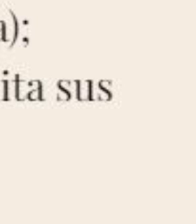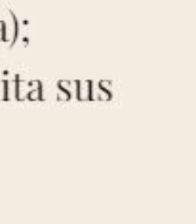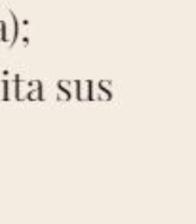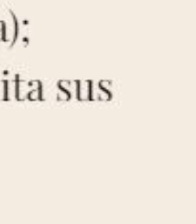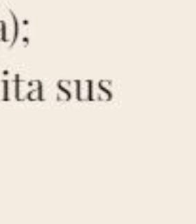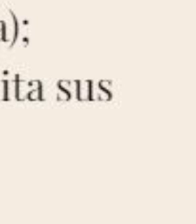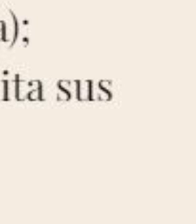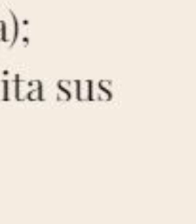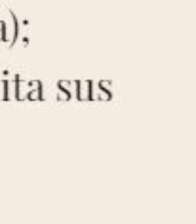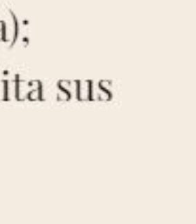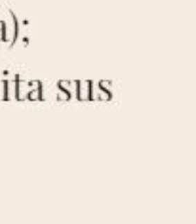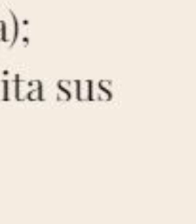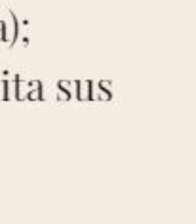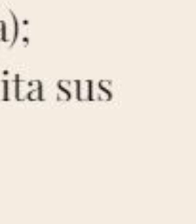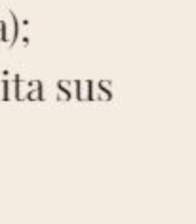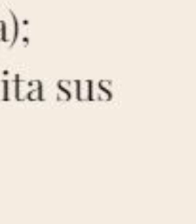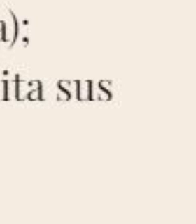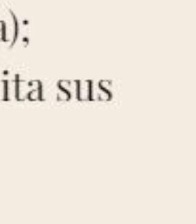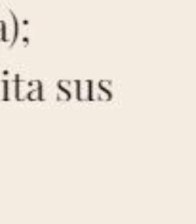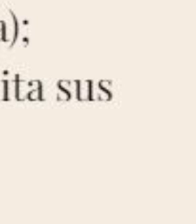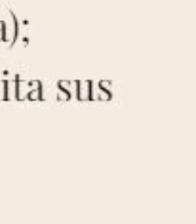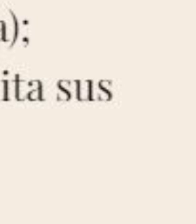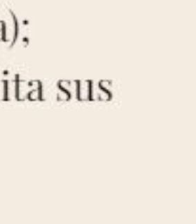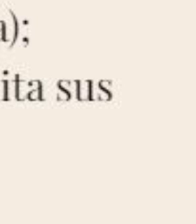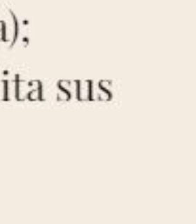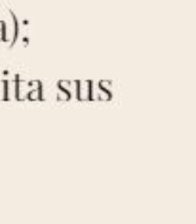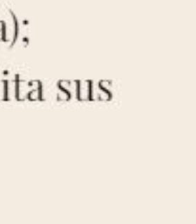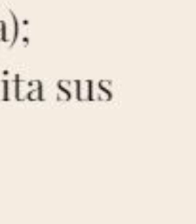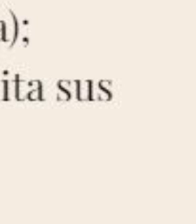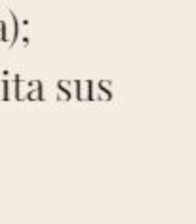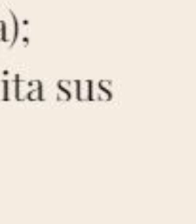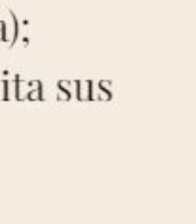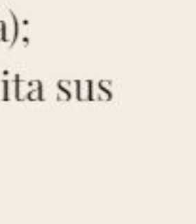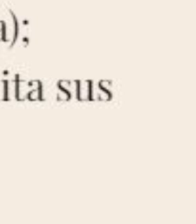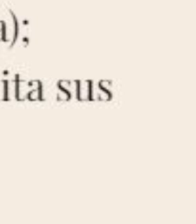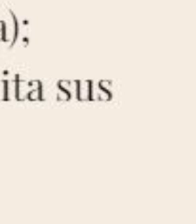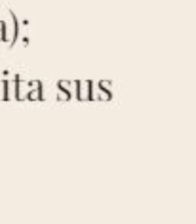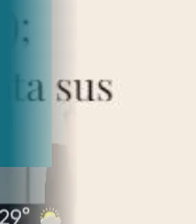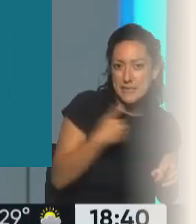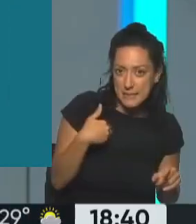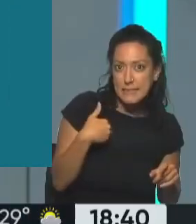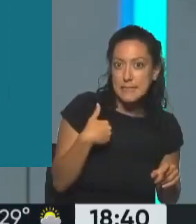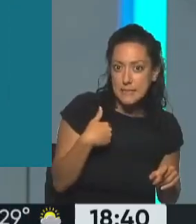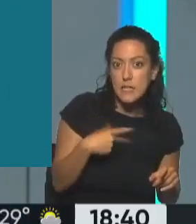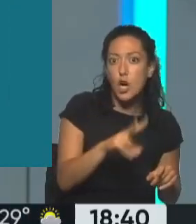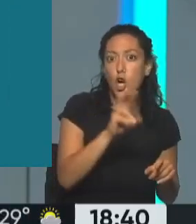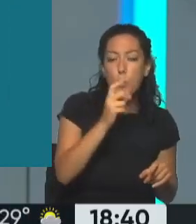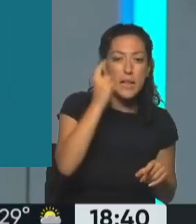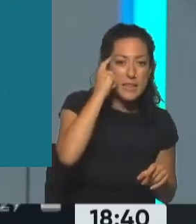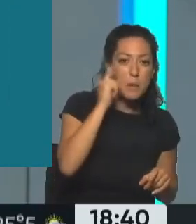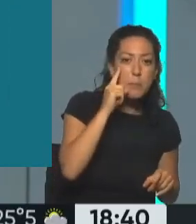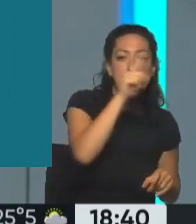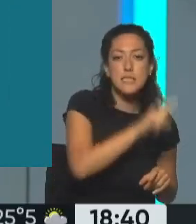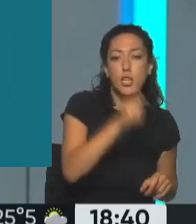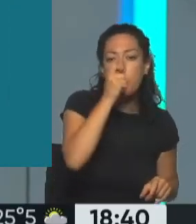ANSES acredita sus jubilaciones y pensiones. ¿Cómo realizar la fe de vida si cobras en el Banco Nación?